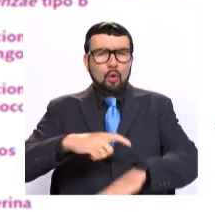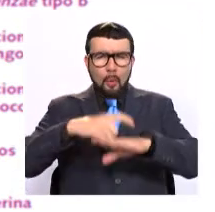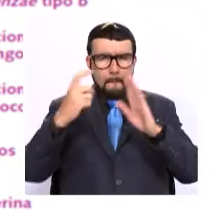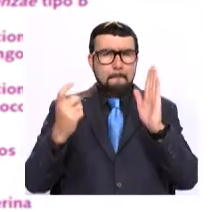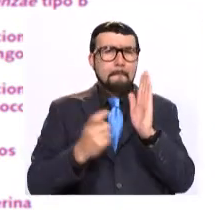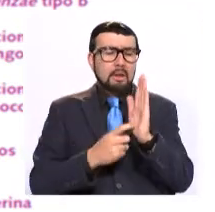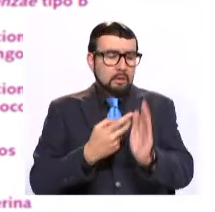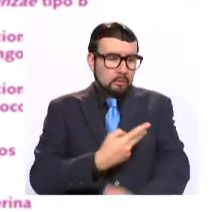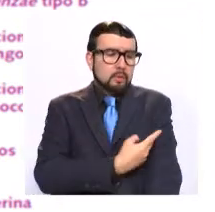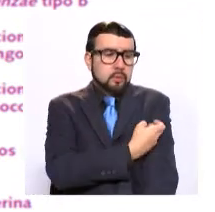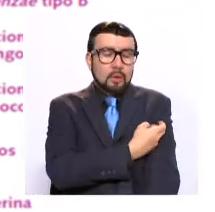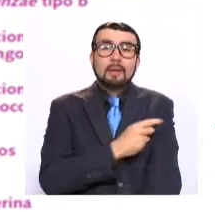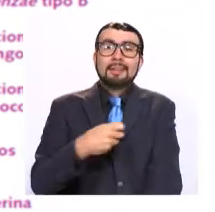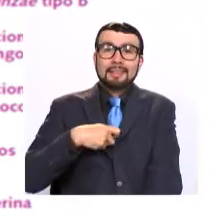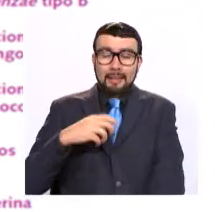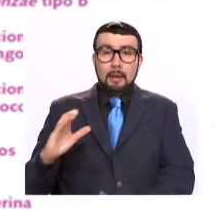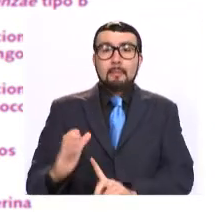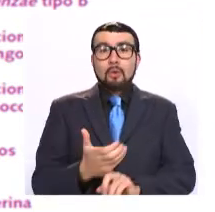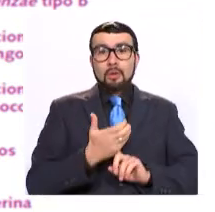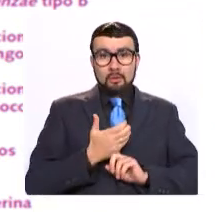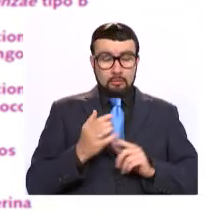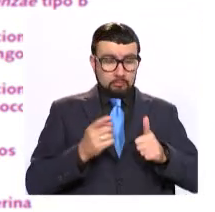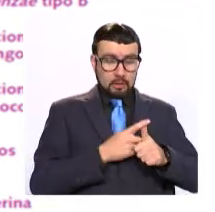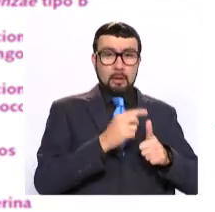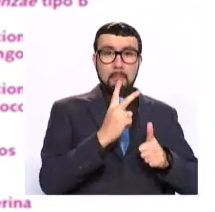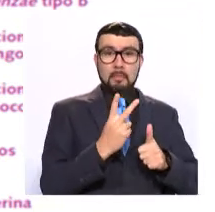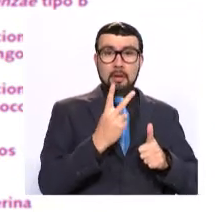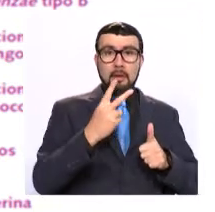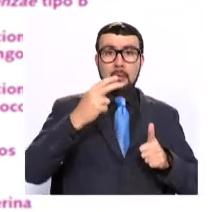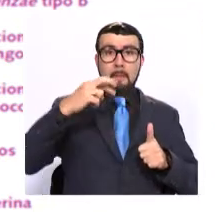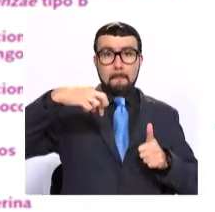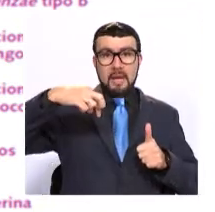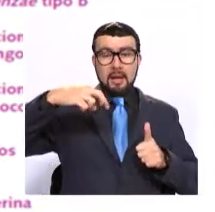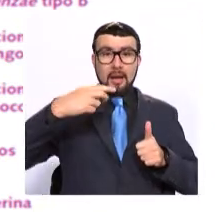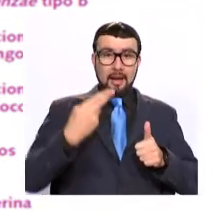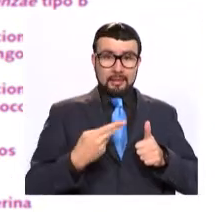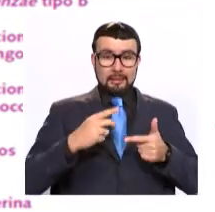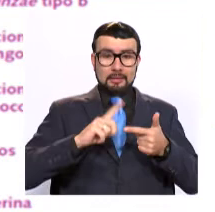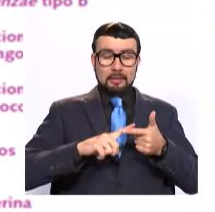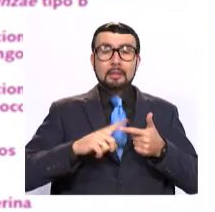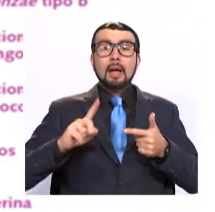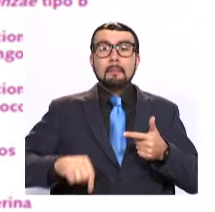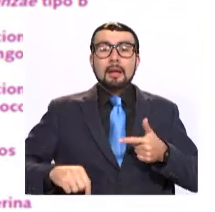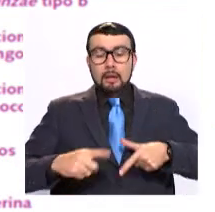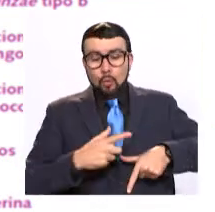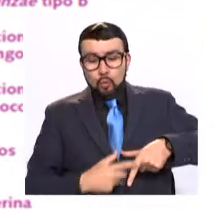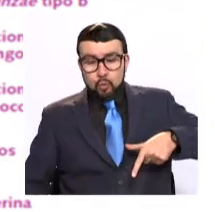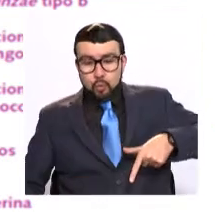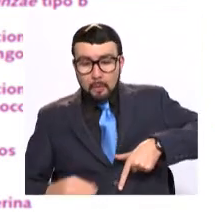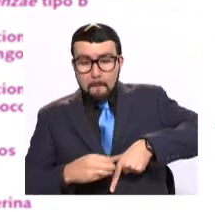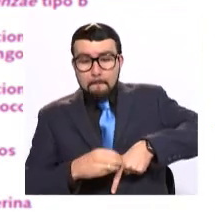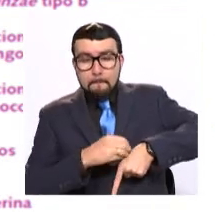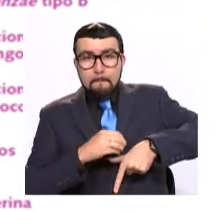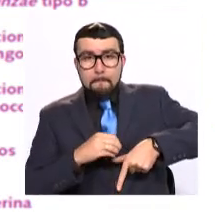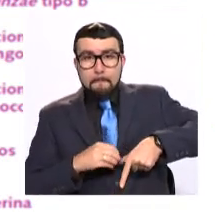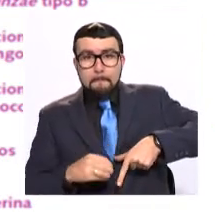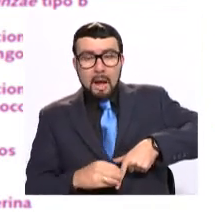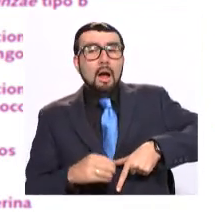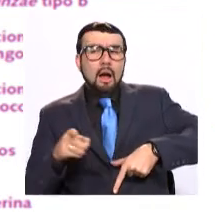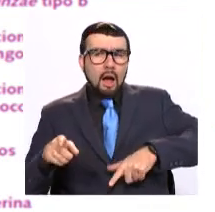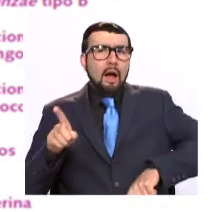también tiene protección, aparte del VPH, contra verrugas genitales, que es otro factor bien interesante y común de